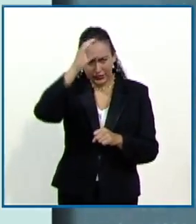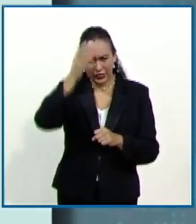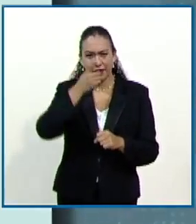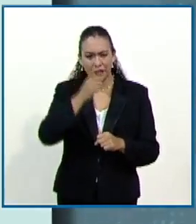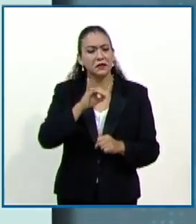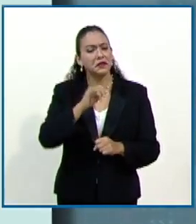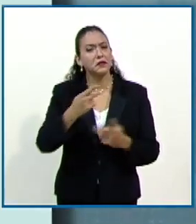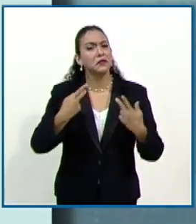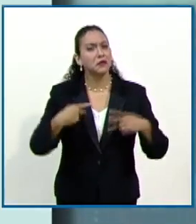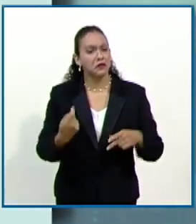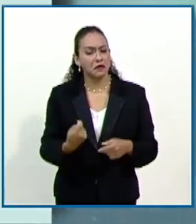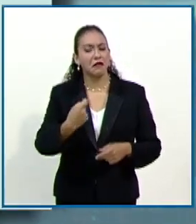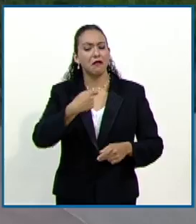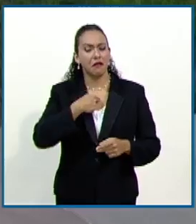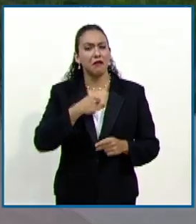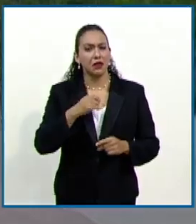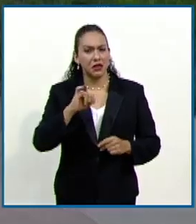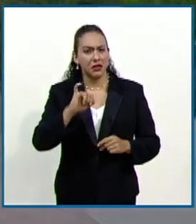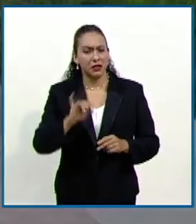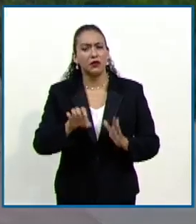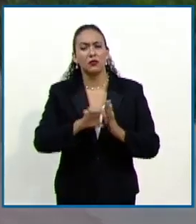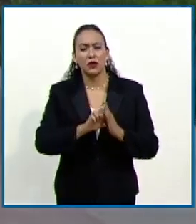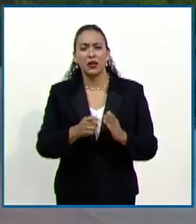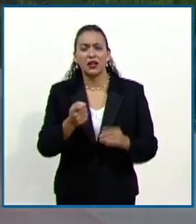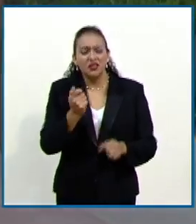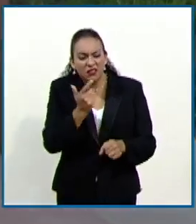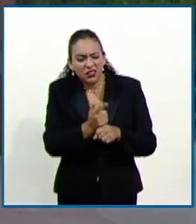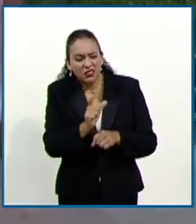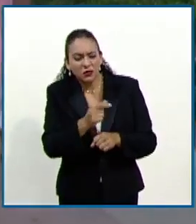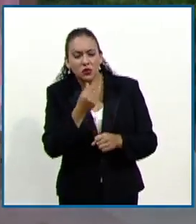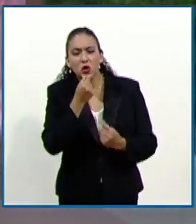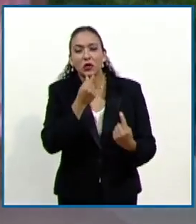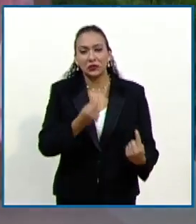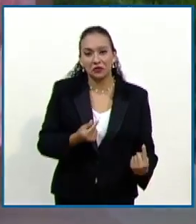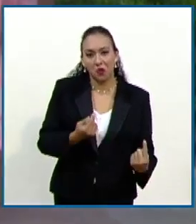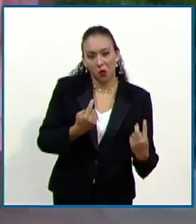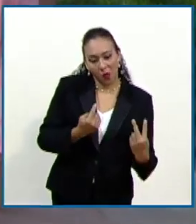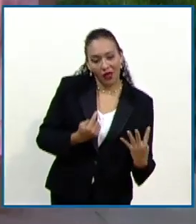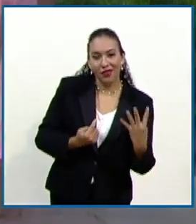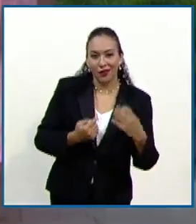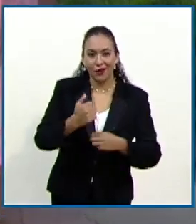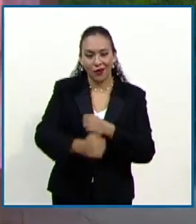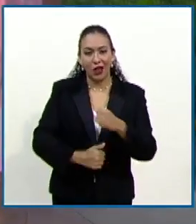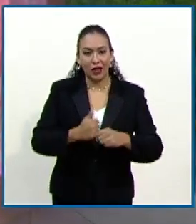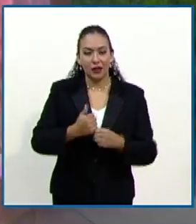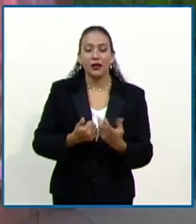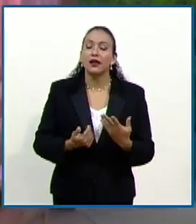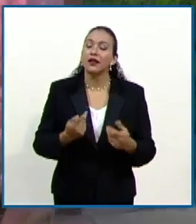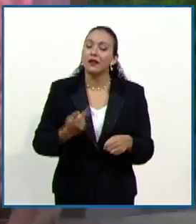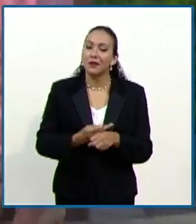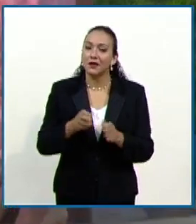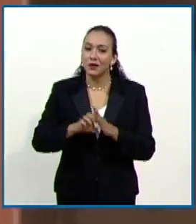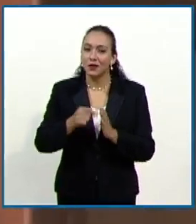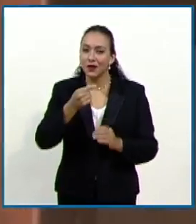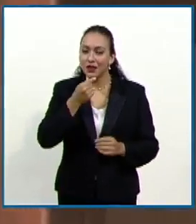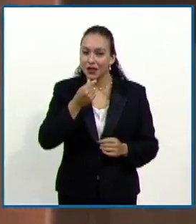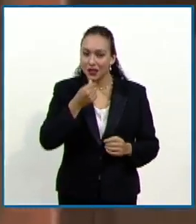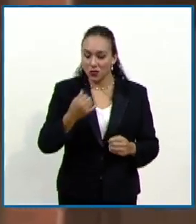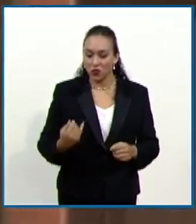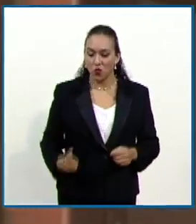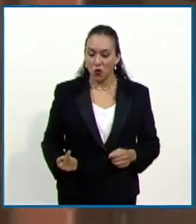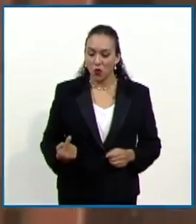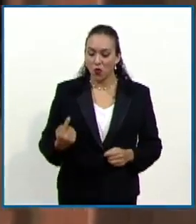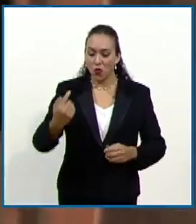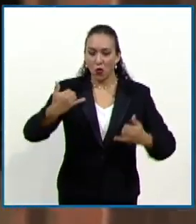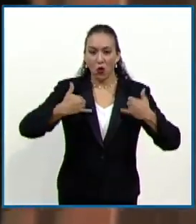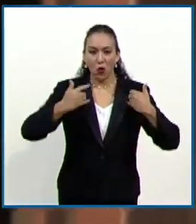de género, desde aproximadamente los 4 años de edad, las infancias trans se enfrentan al rechazo a su identidad y